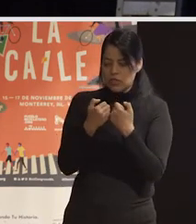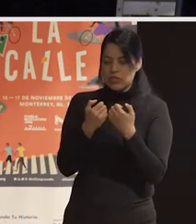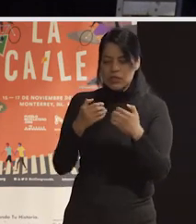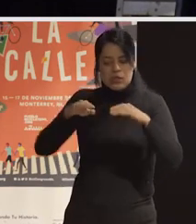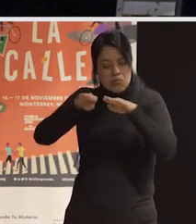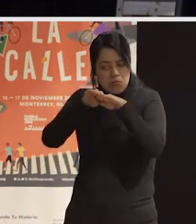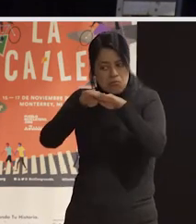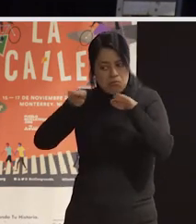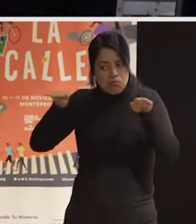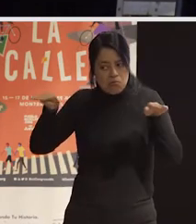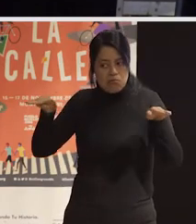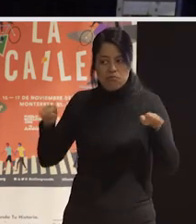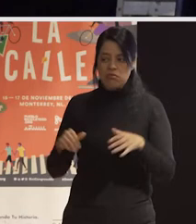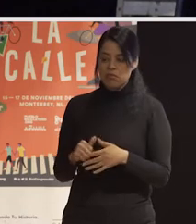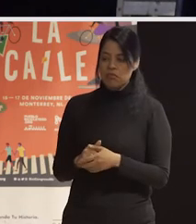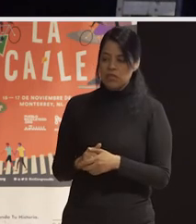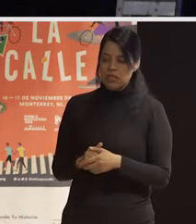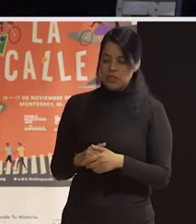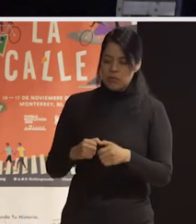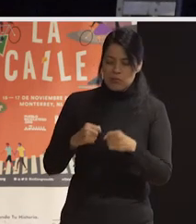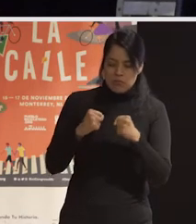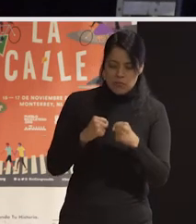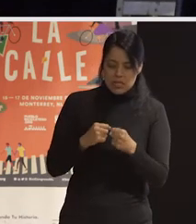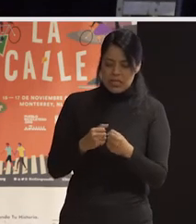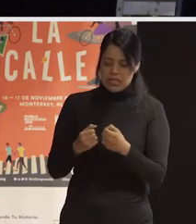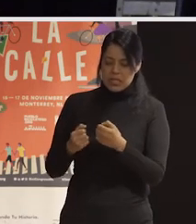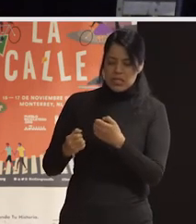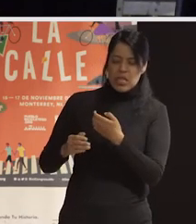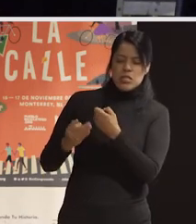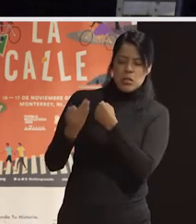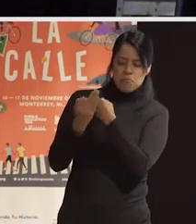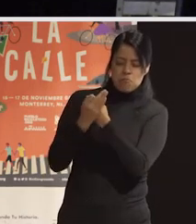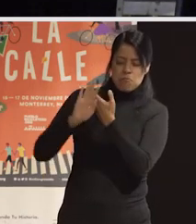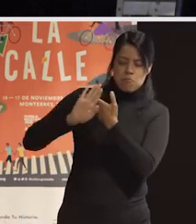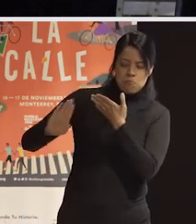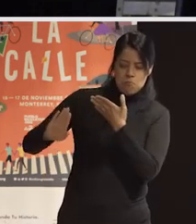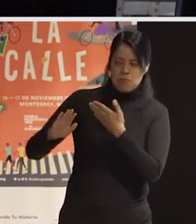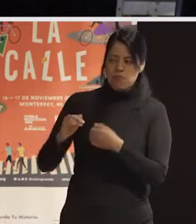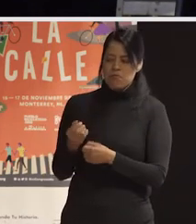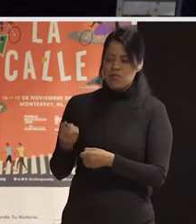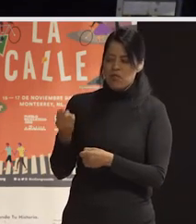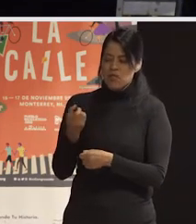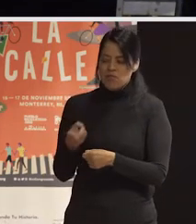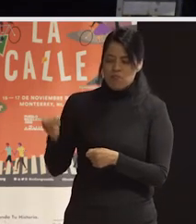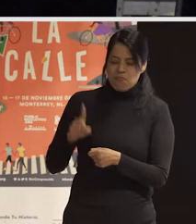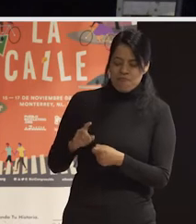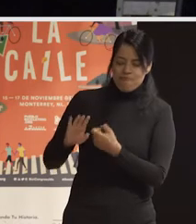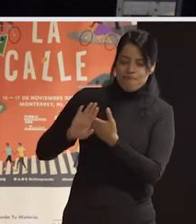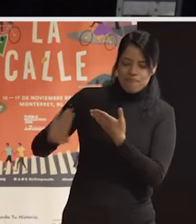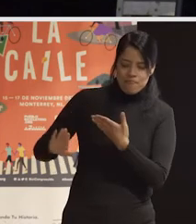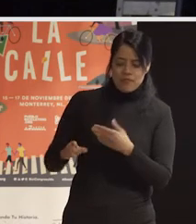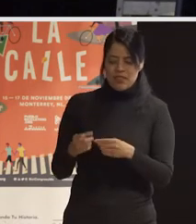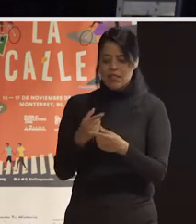de alguna manera resistencias encontrar la dominación equidad de género la celebración de la diversidad